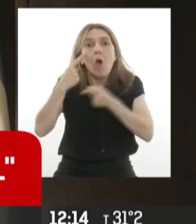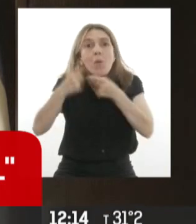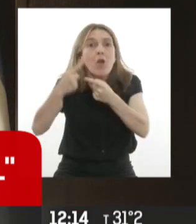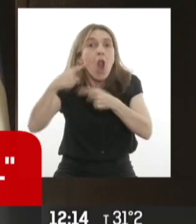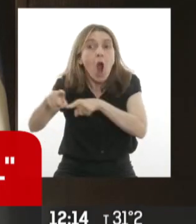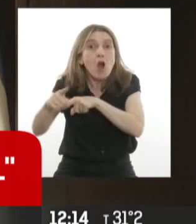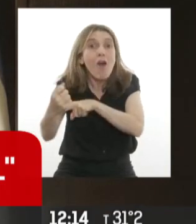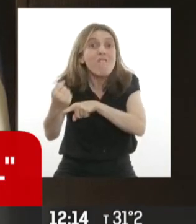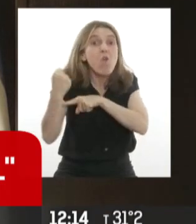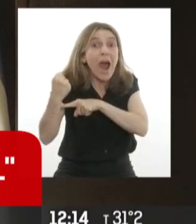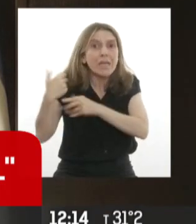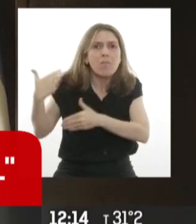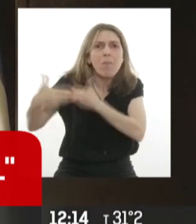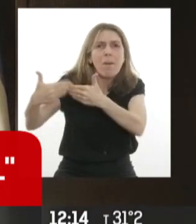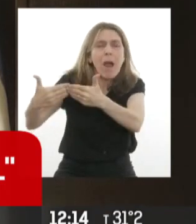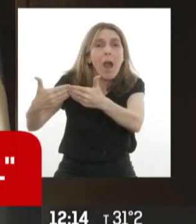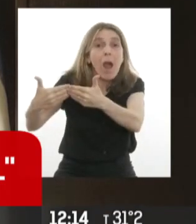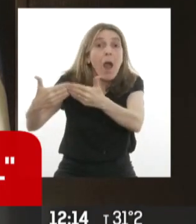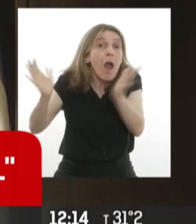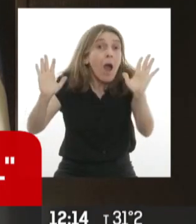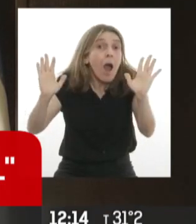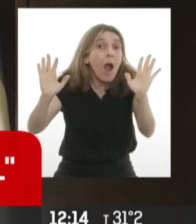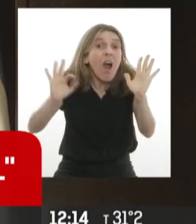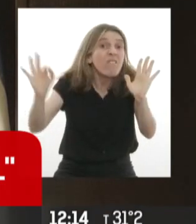todo se puede caer y terminar tan repentinamente.